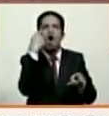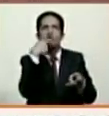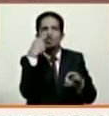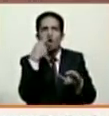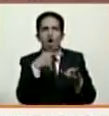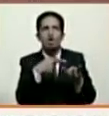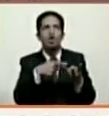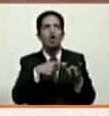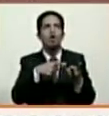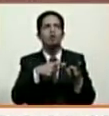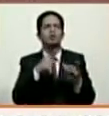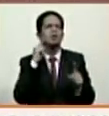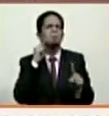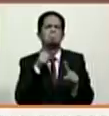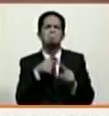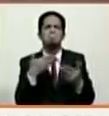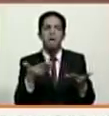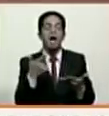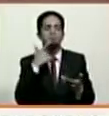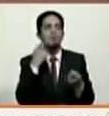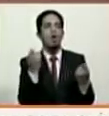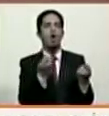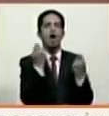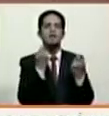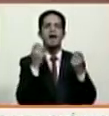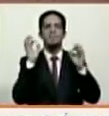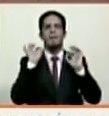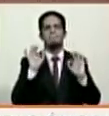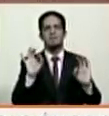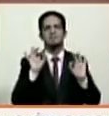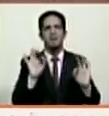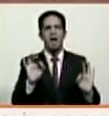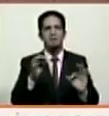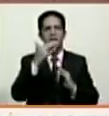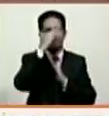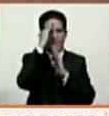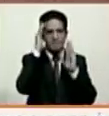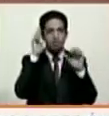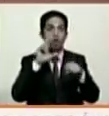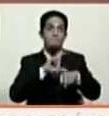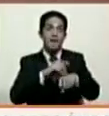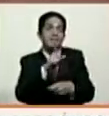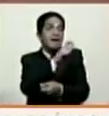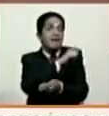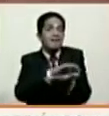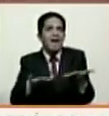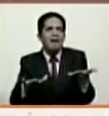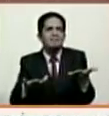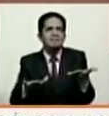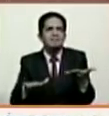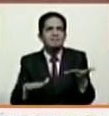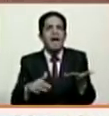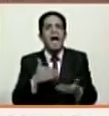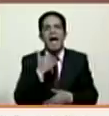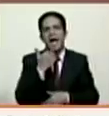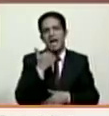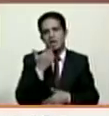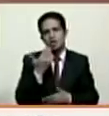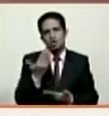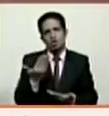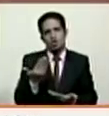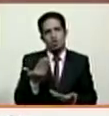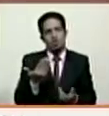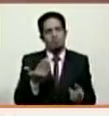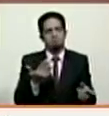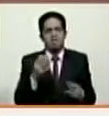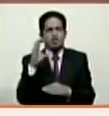que hagamos una jornada extraordinaria de atención médica gratuita, algo que es completamente impensable en Colombia